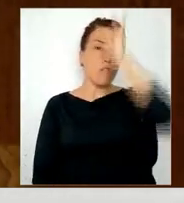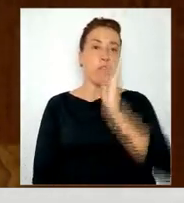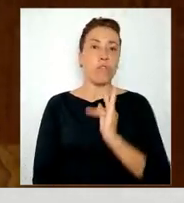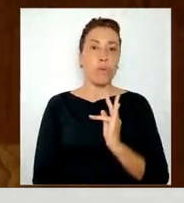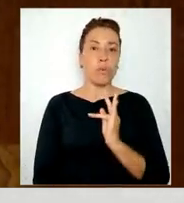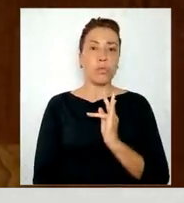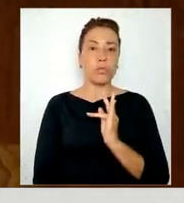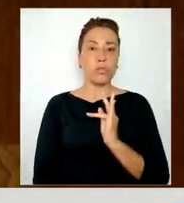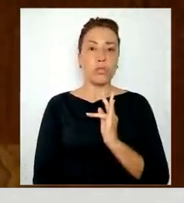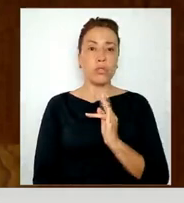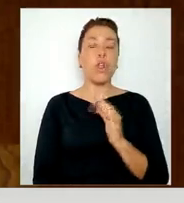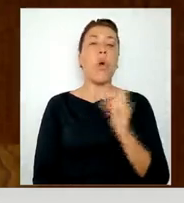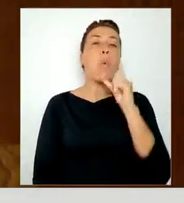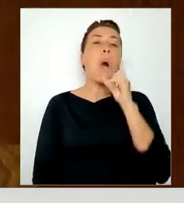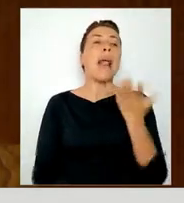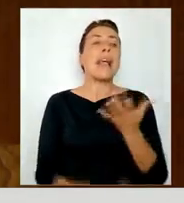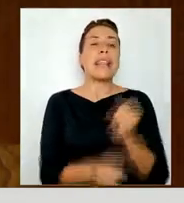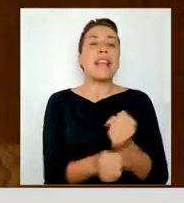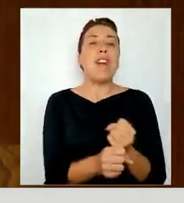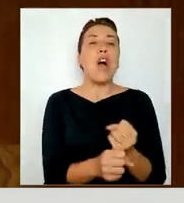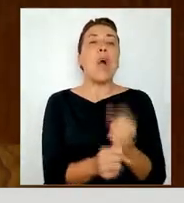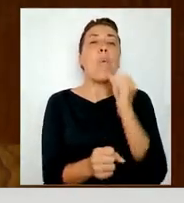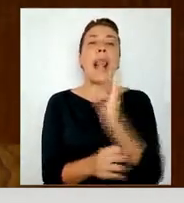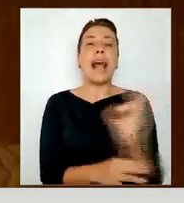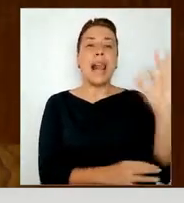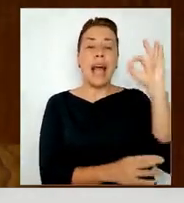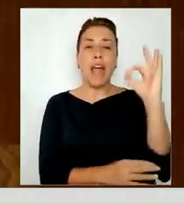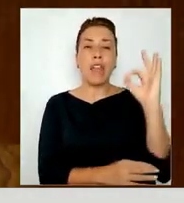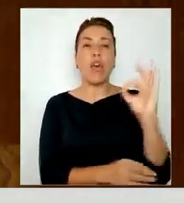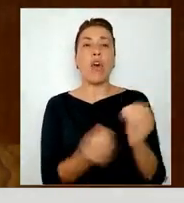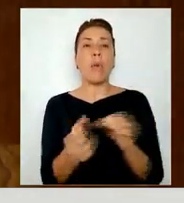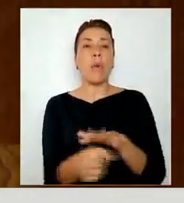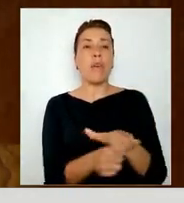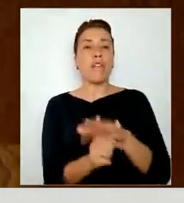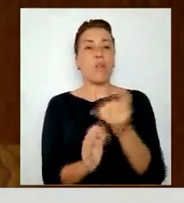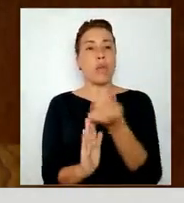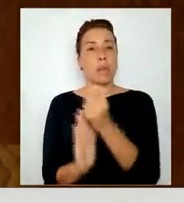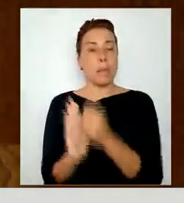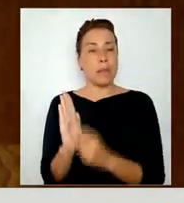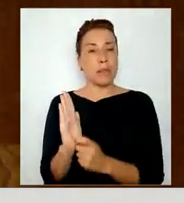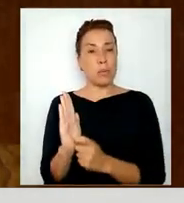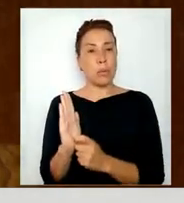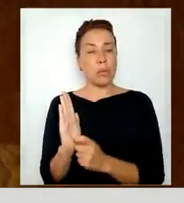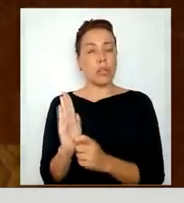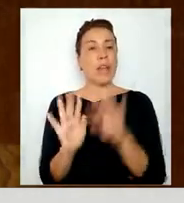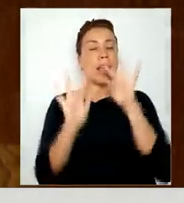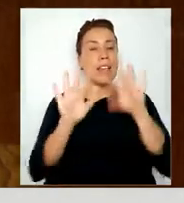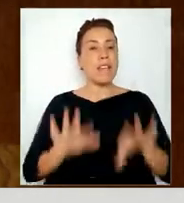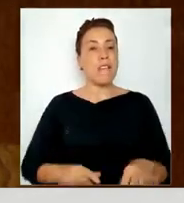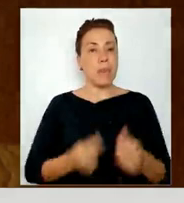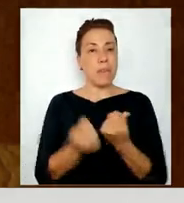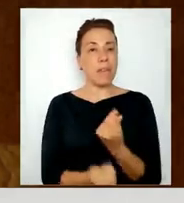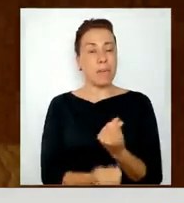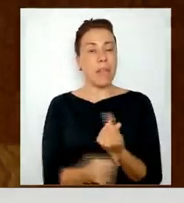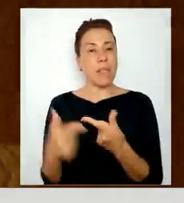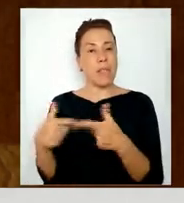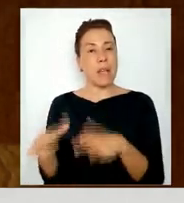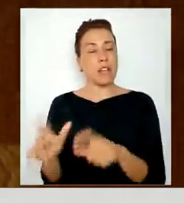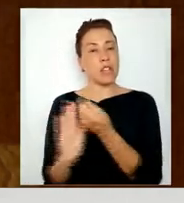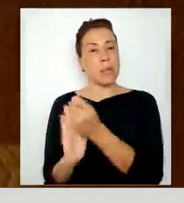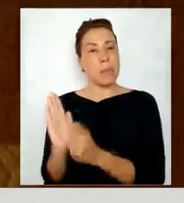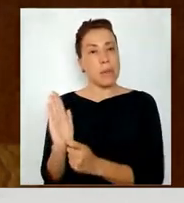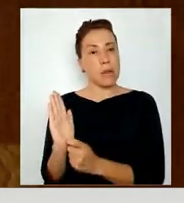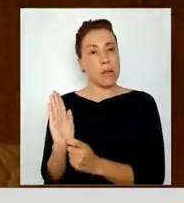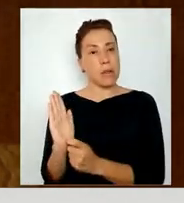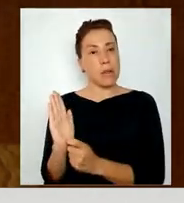grado en lo relativo a la incidencia presupuestaria el informe financiero de la dirección del presupuesto estima que